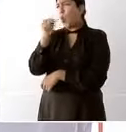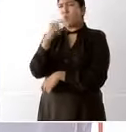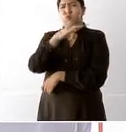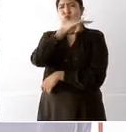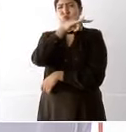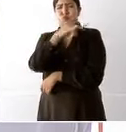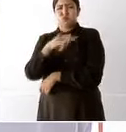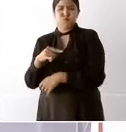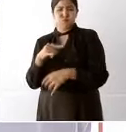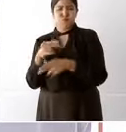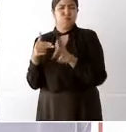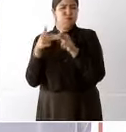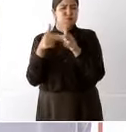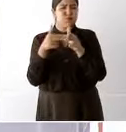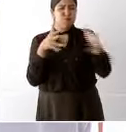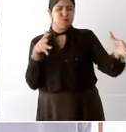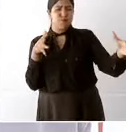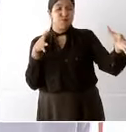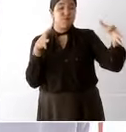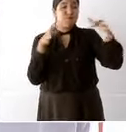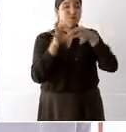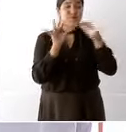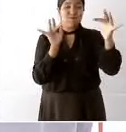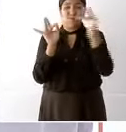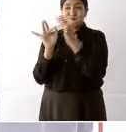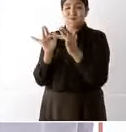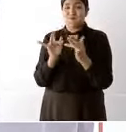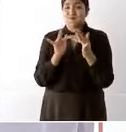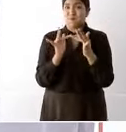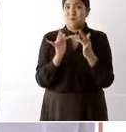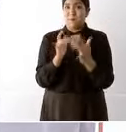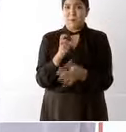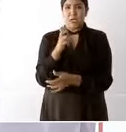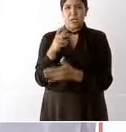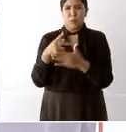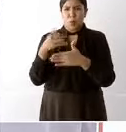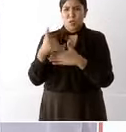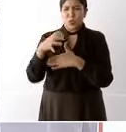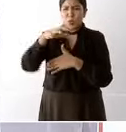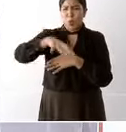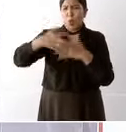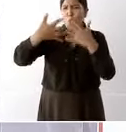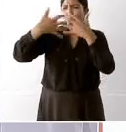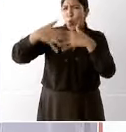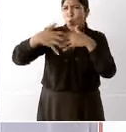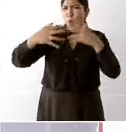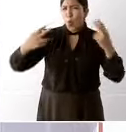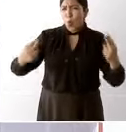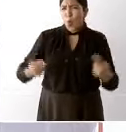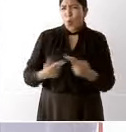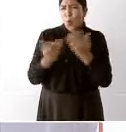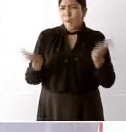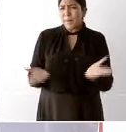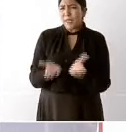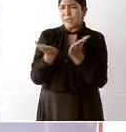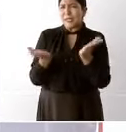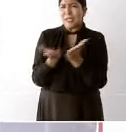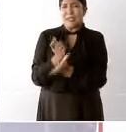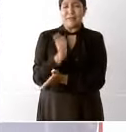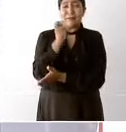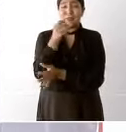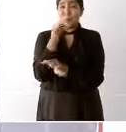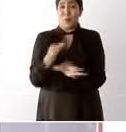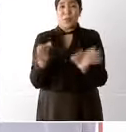que implica el desarrollo de los parques industriales, un tema que ha sido expresado en reiteradas ocasiones por el sector empresarial nacional